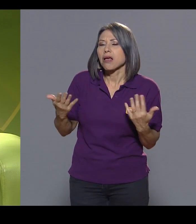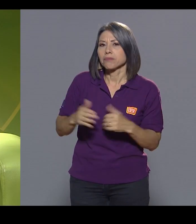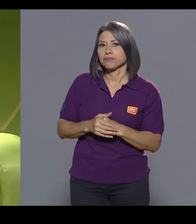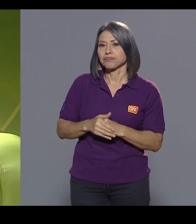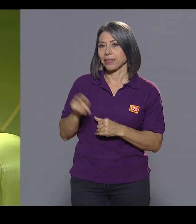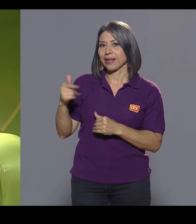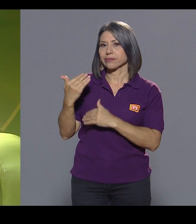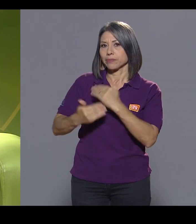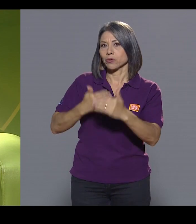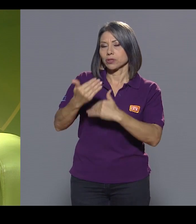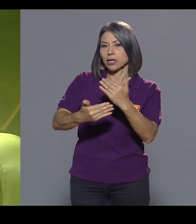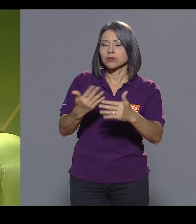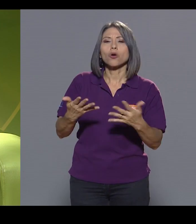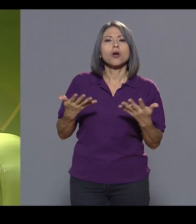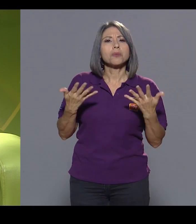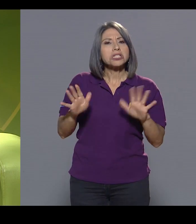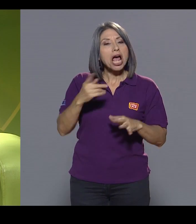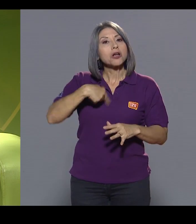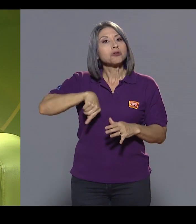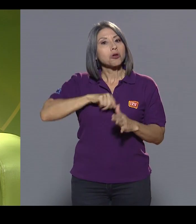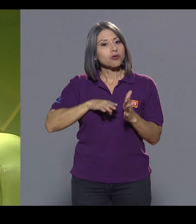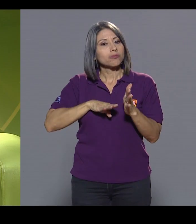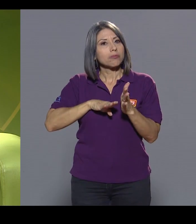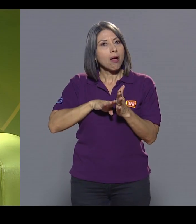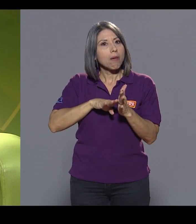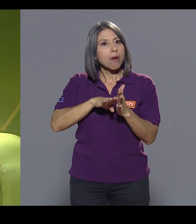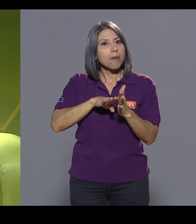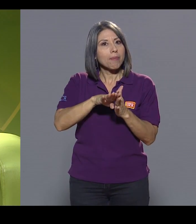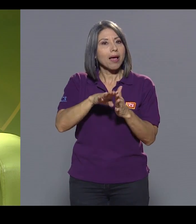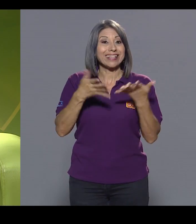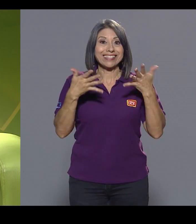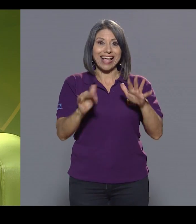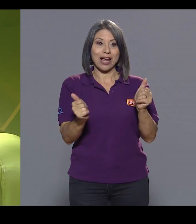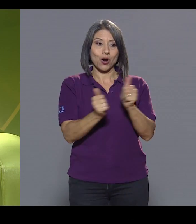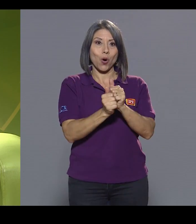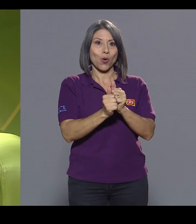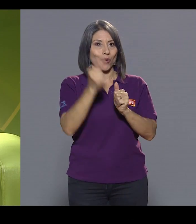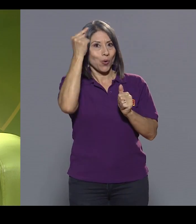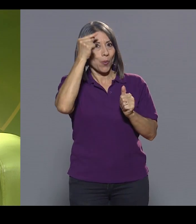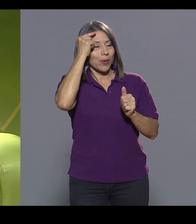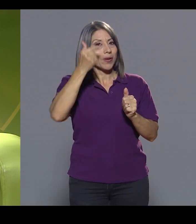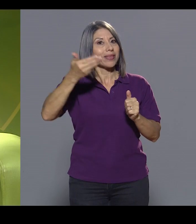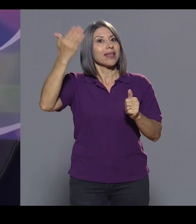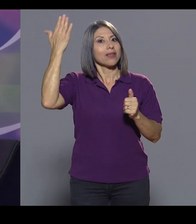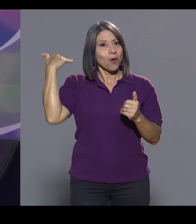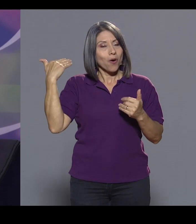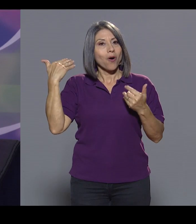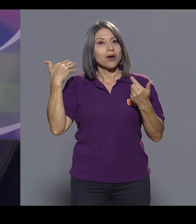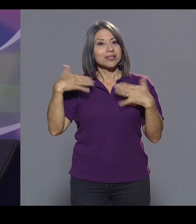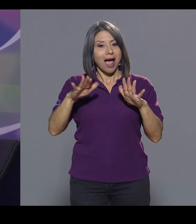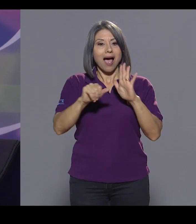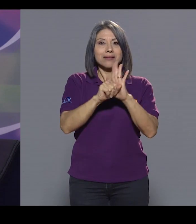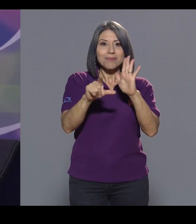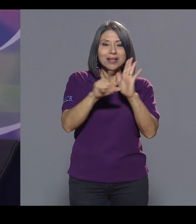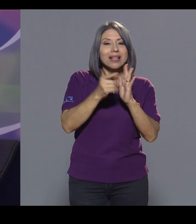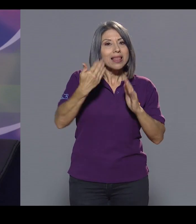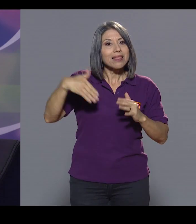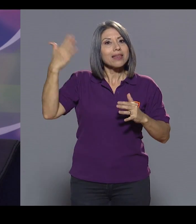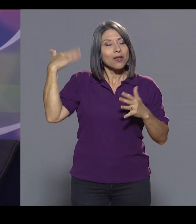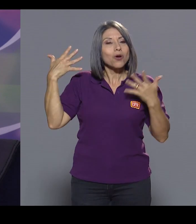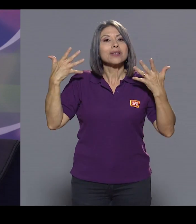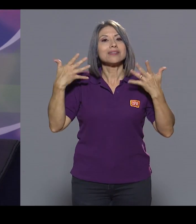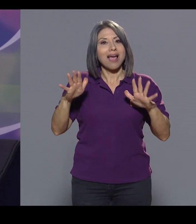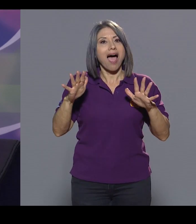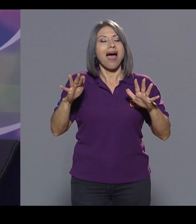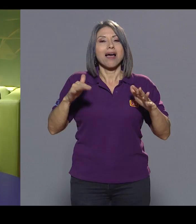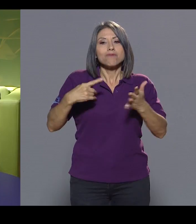proceso? Porque hemos dado algunos pasos, ¿verdad?, desde la legislatura anterior inclusive, y ya inclusive se había llegado a